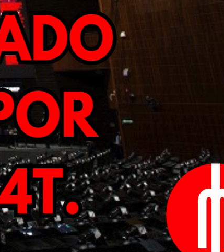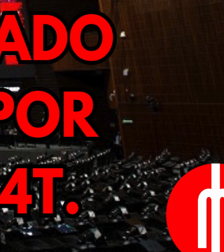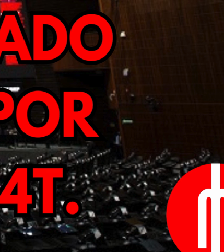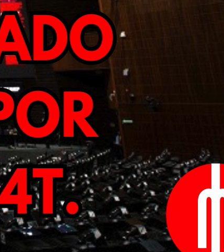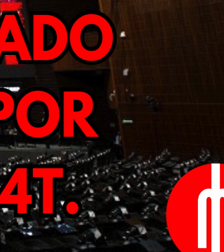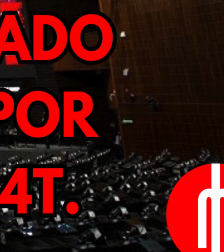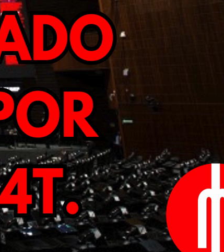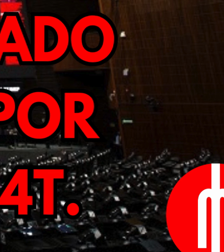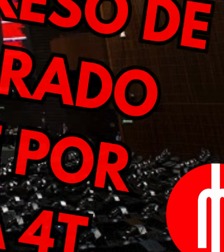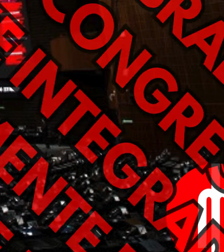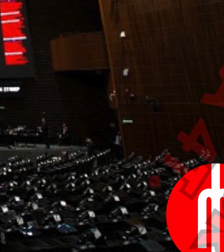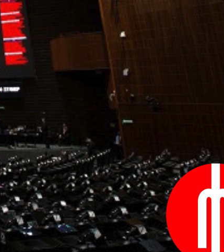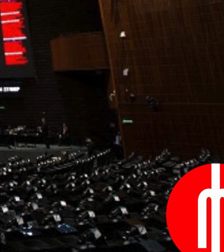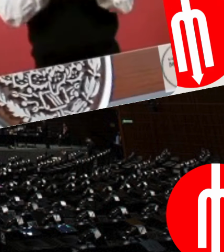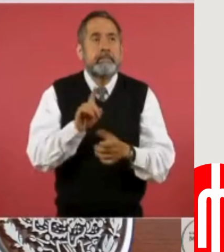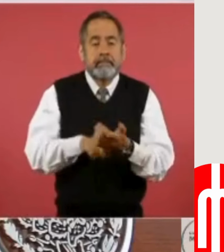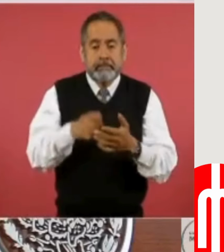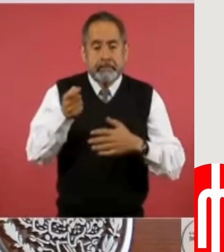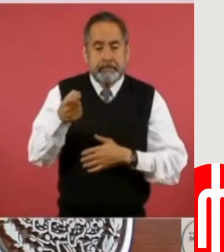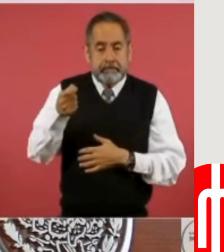por legisladores de la 4T. De